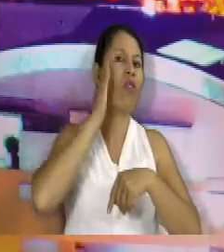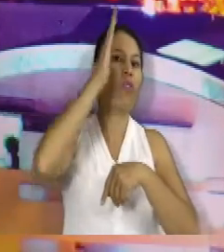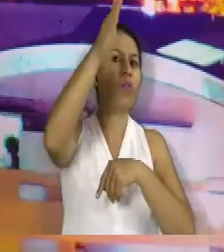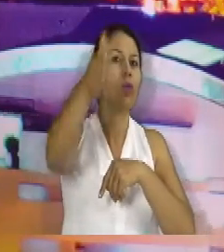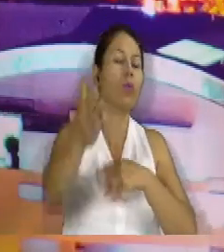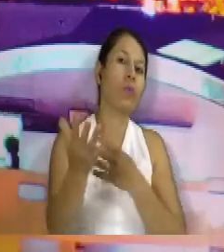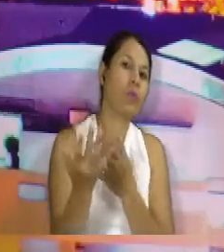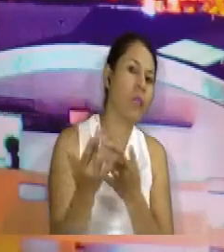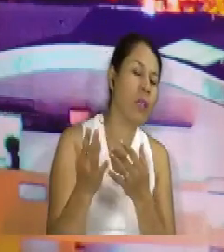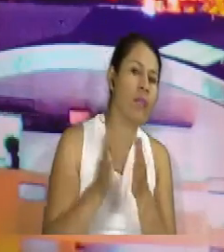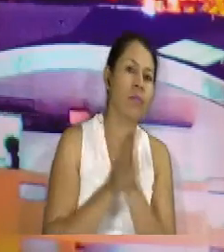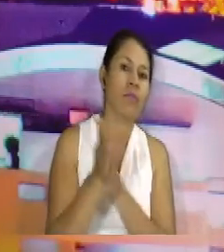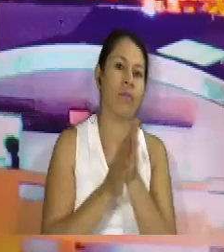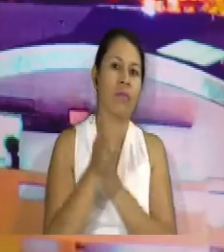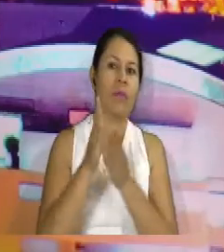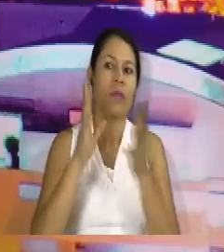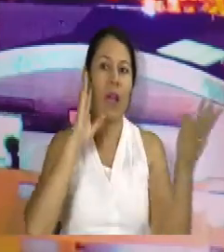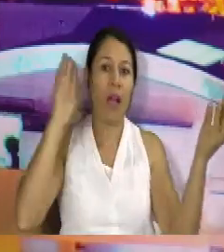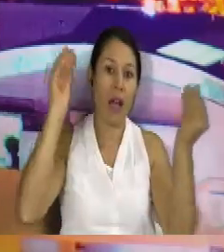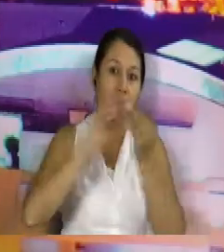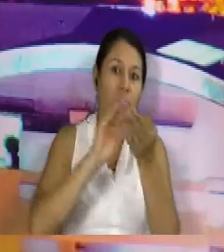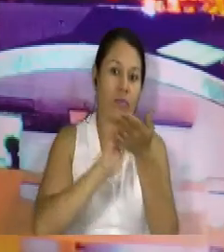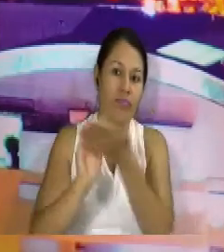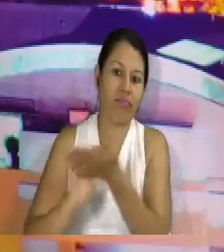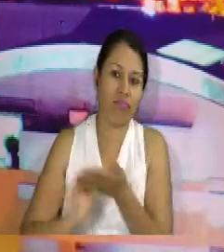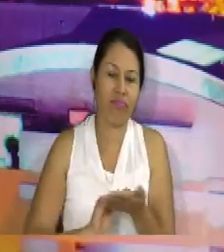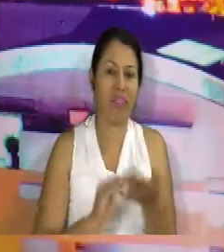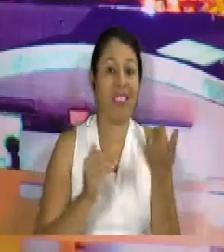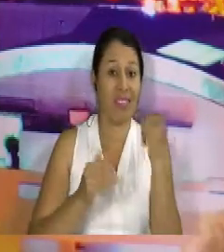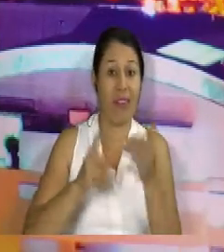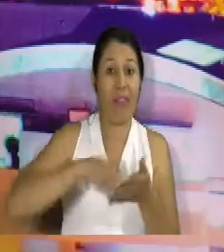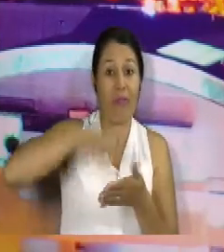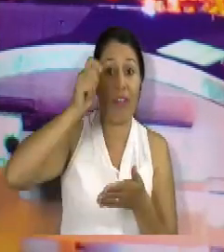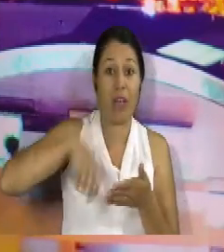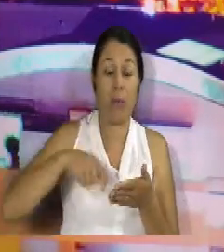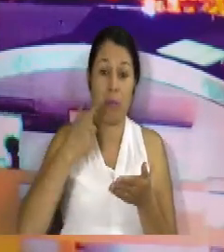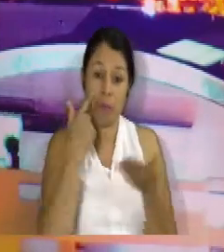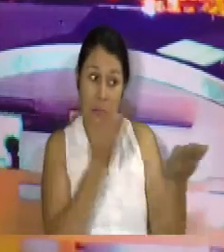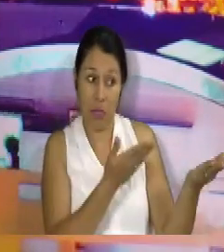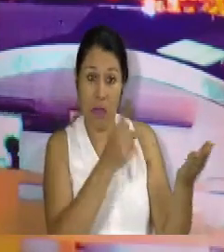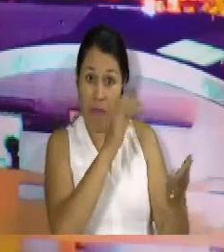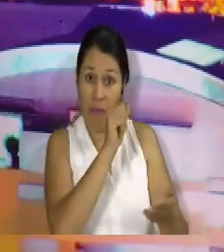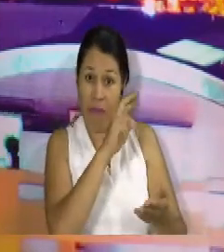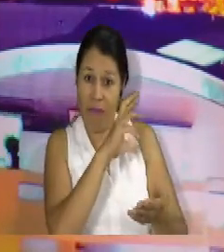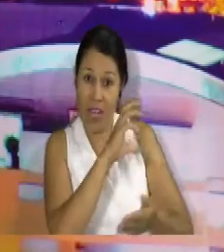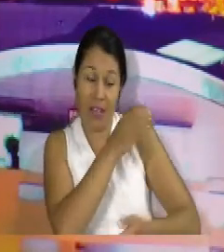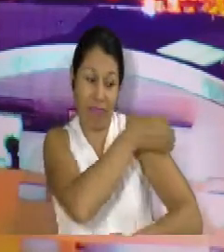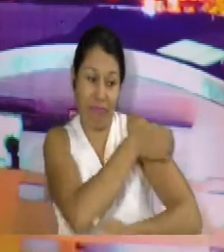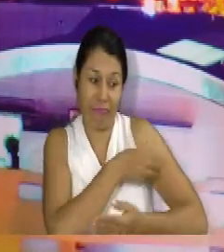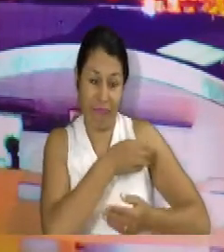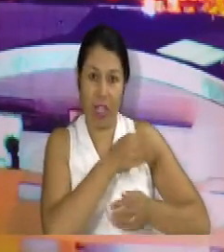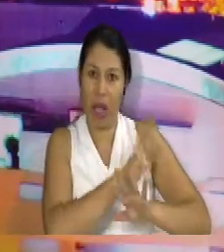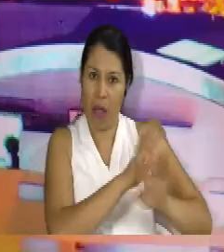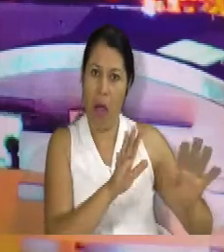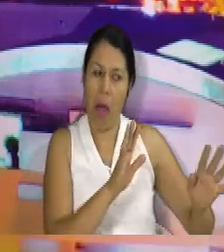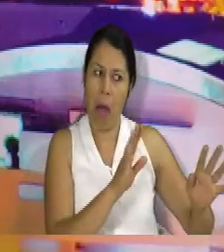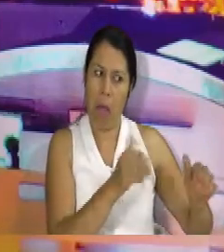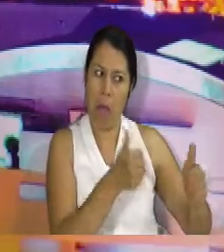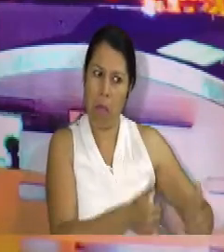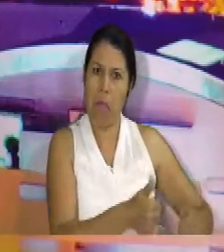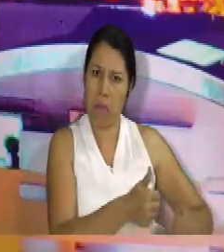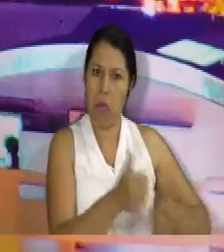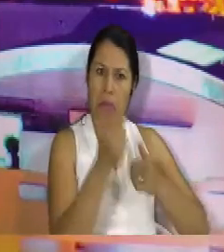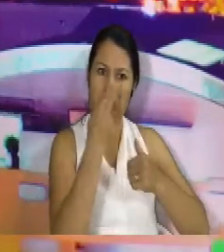ha dado esa firma. Ahora falta, bueno, la FARC está cumpliendo con la entrega de las armas, en estos días lo ha hecho, y ha